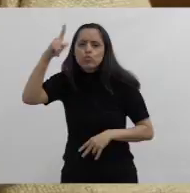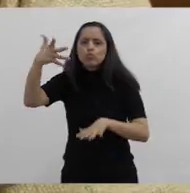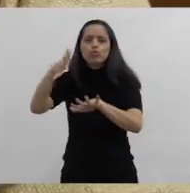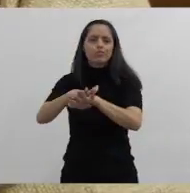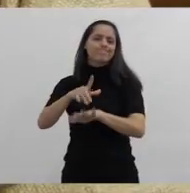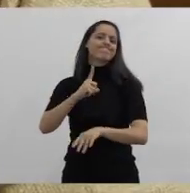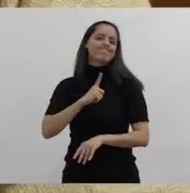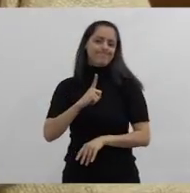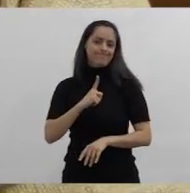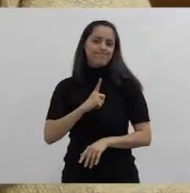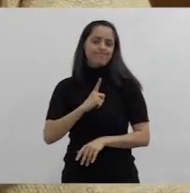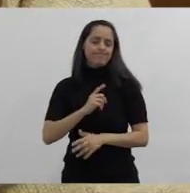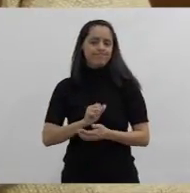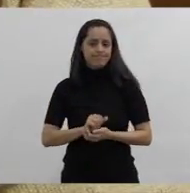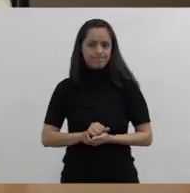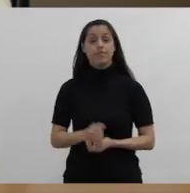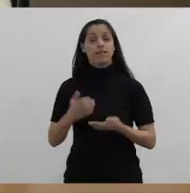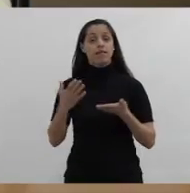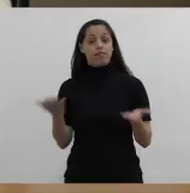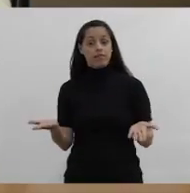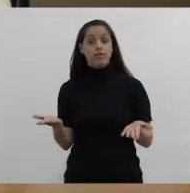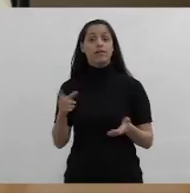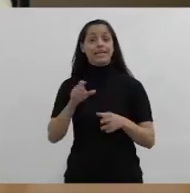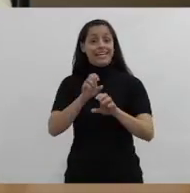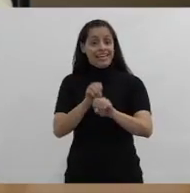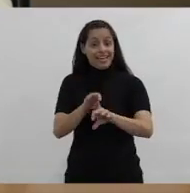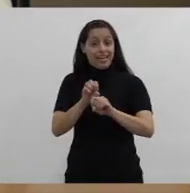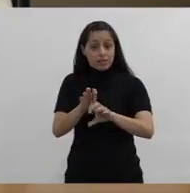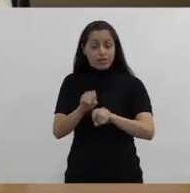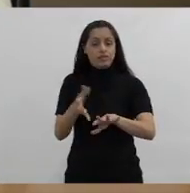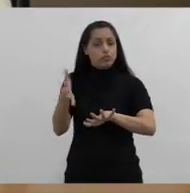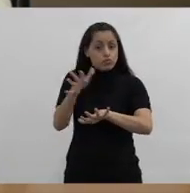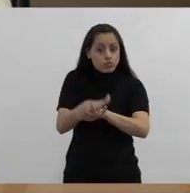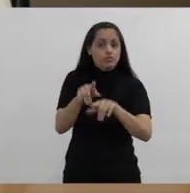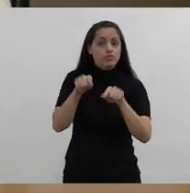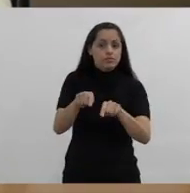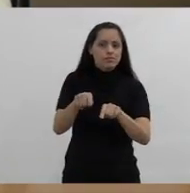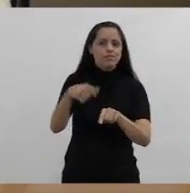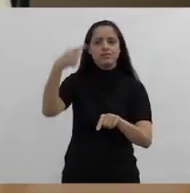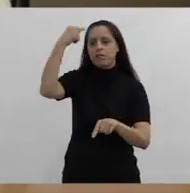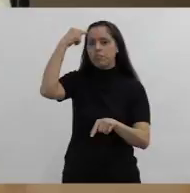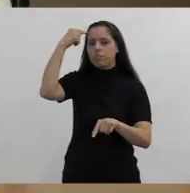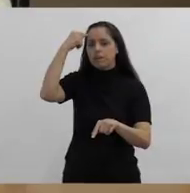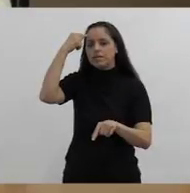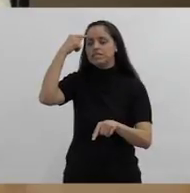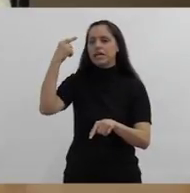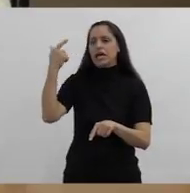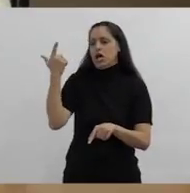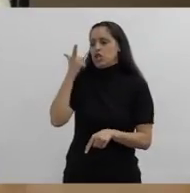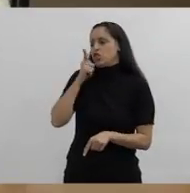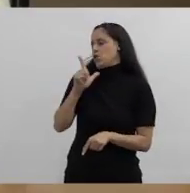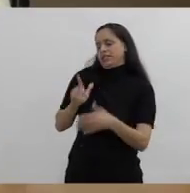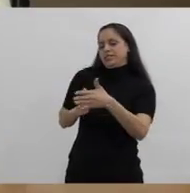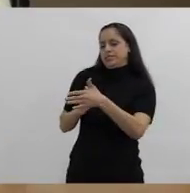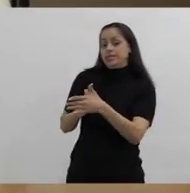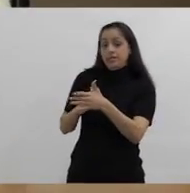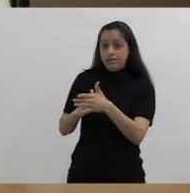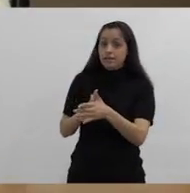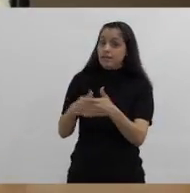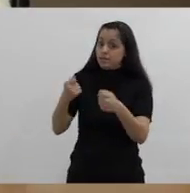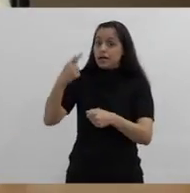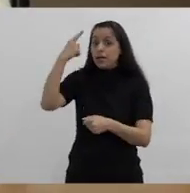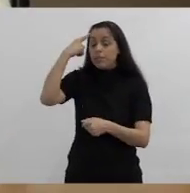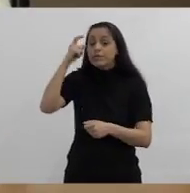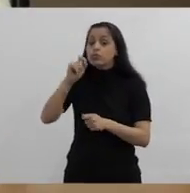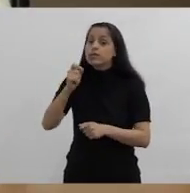pensar una cultura inclusiva. Cuando la educación es verdaderamente inclusiva, no piensa en lo que no consigue, piensa en lo que puede